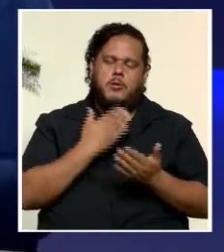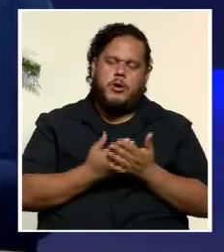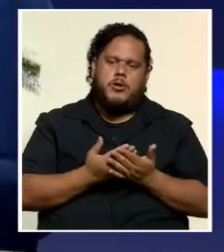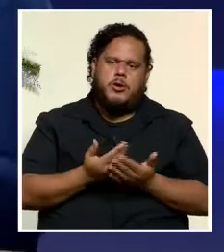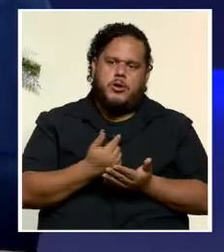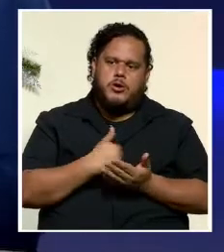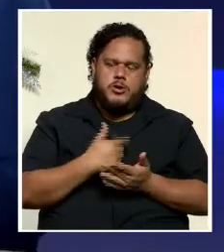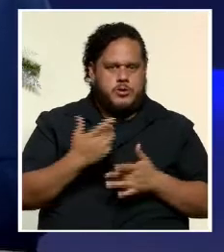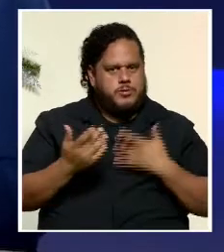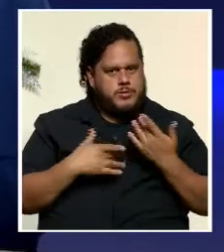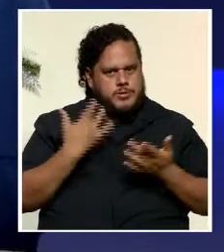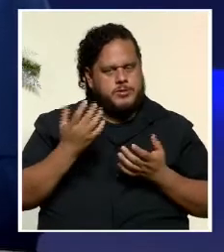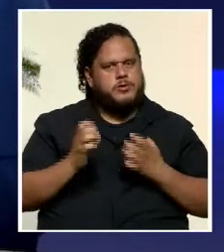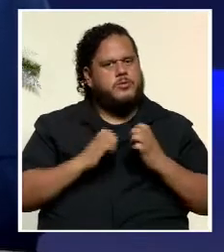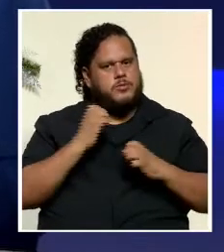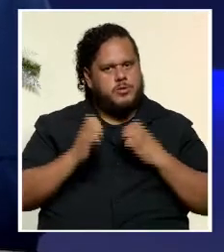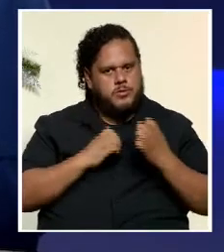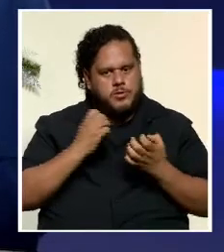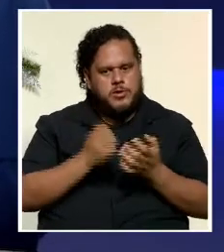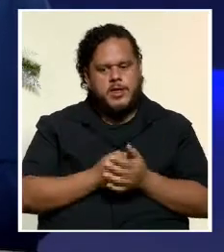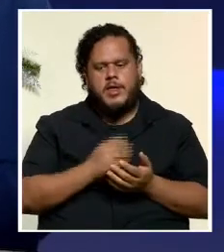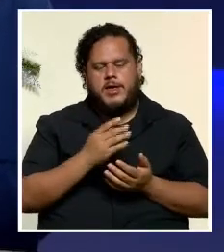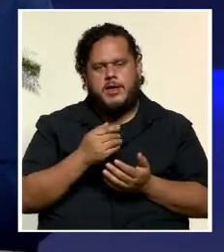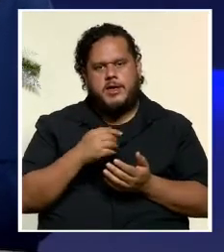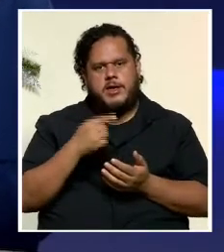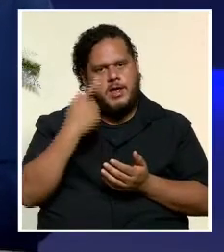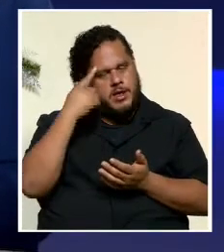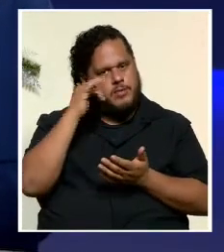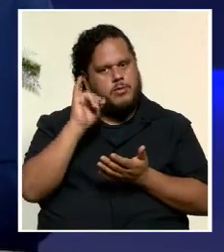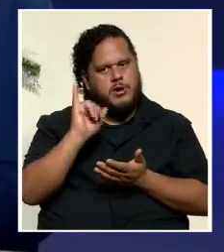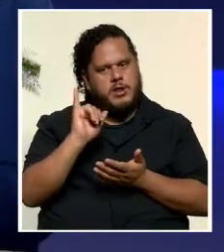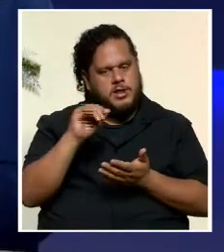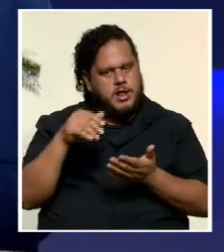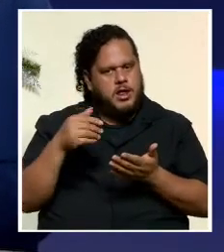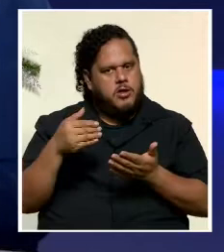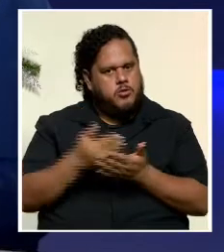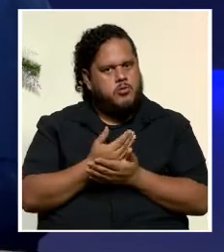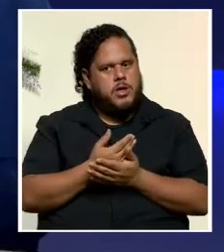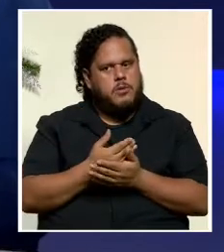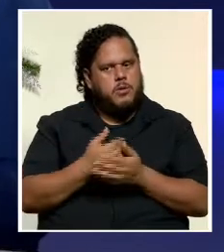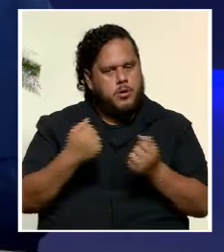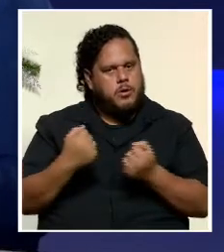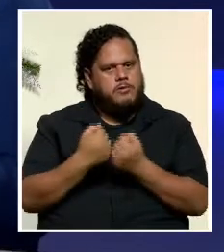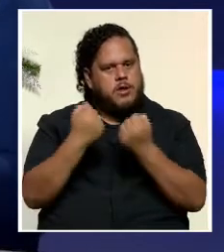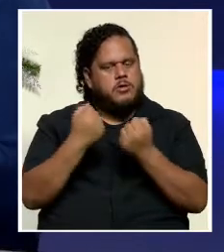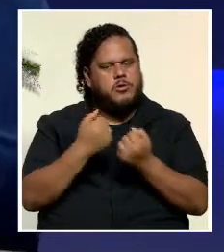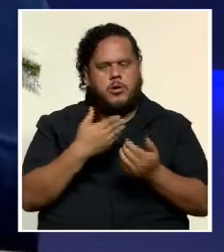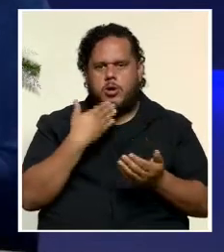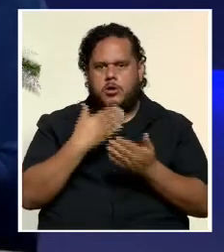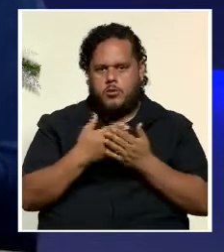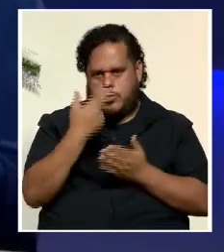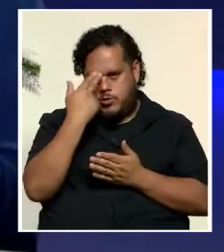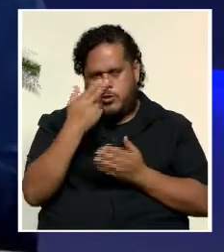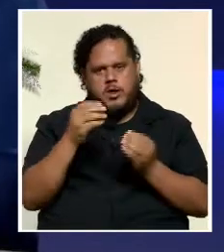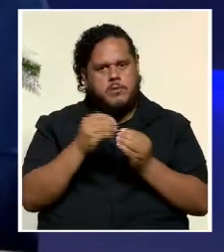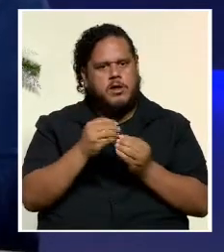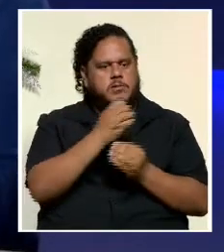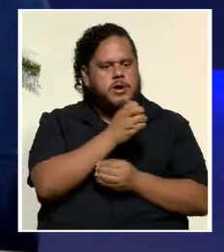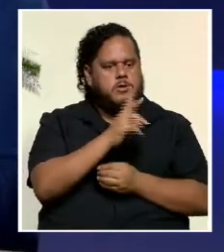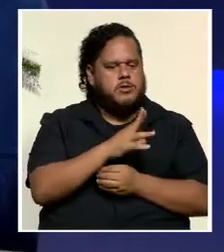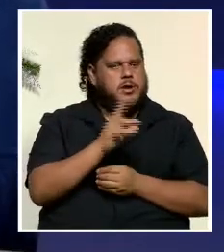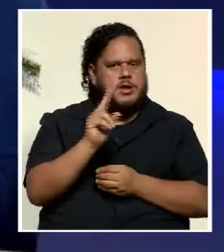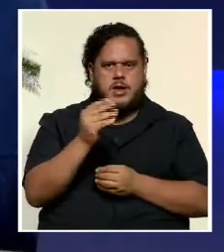siento muy emocionada y por este nuevo reto y por este gran honor que para mí es más para Costa Rica que para